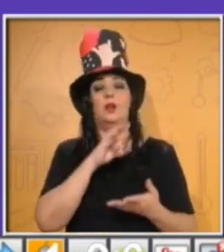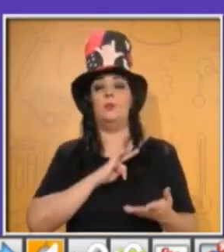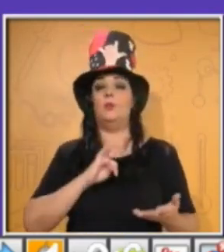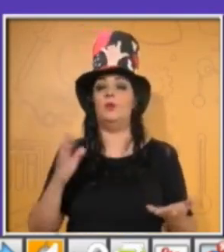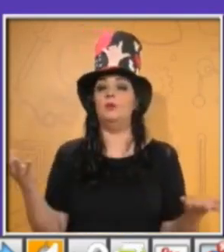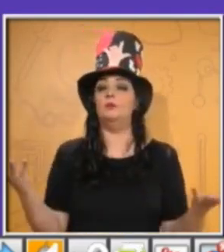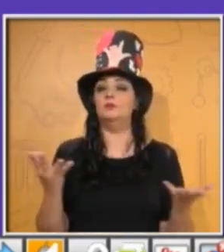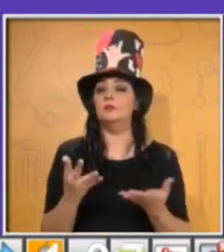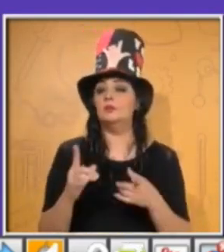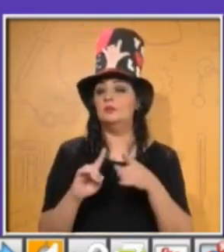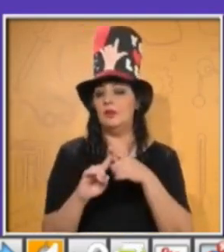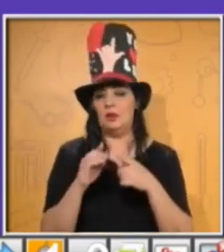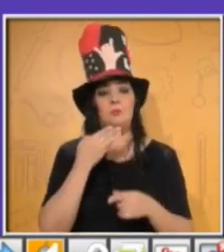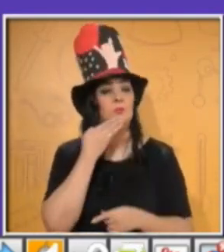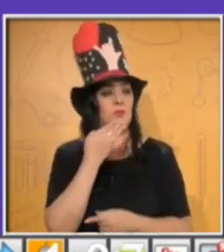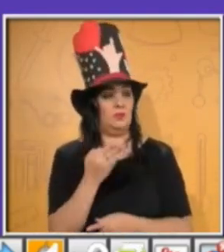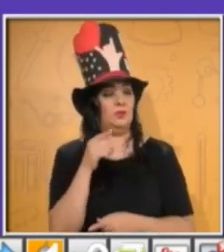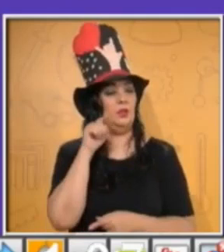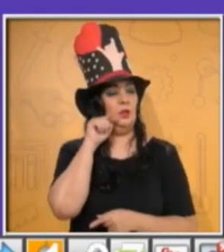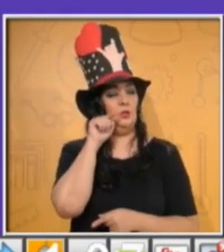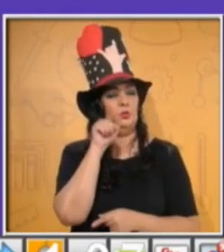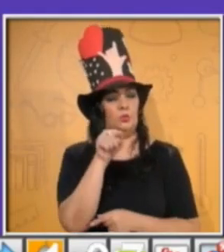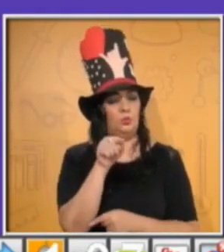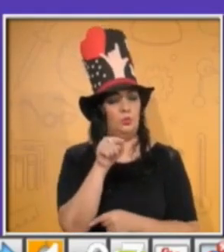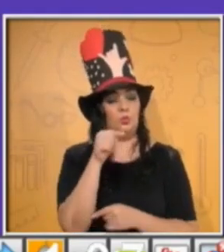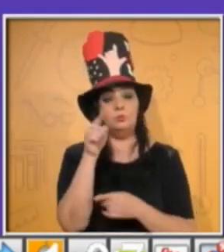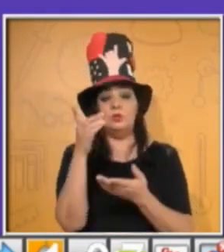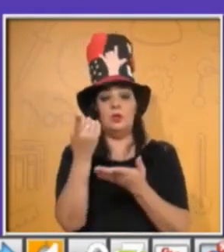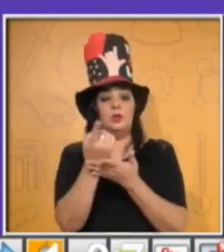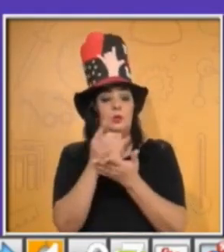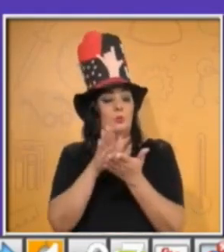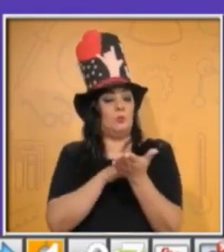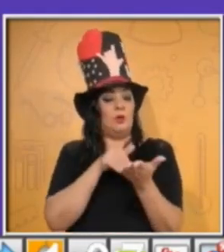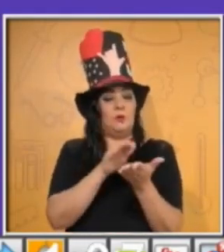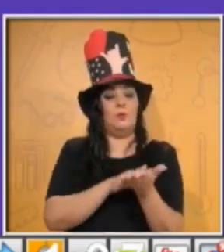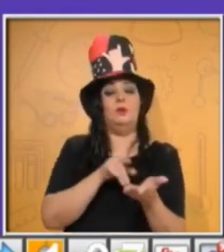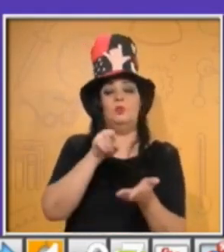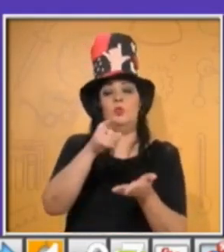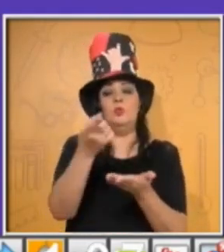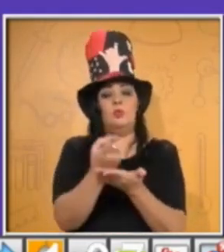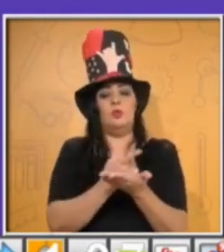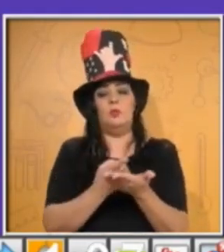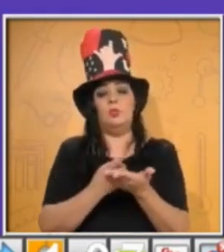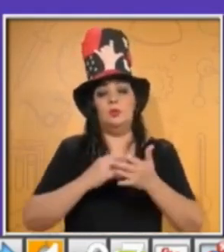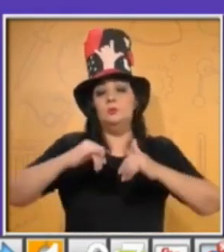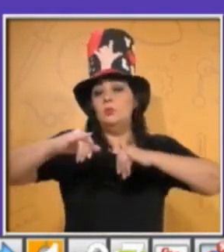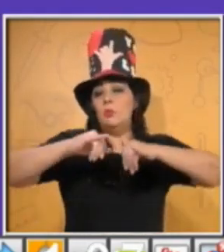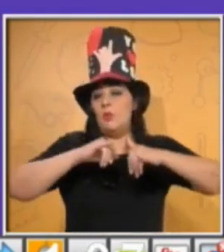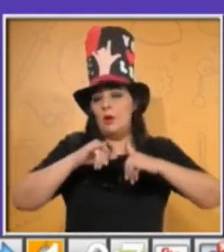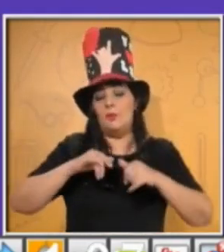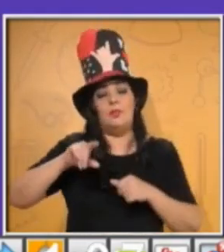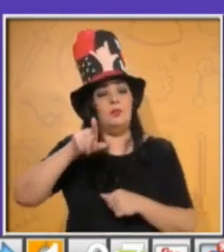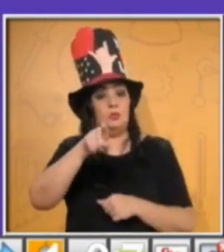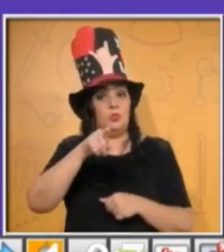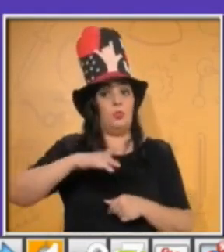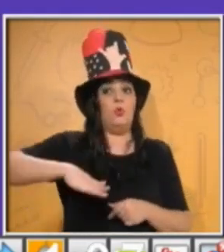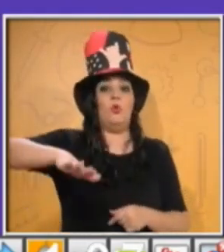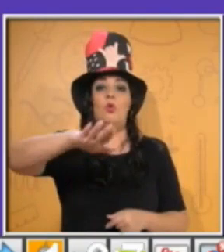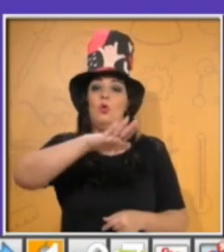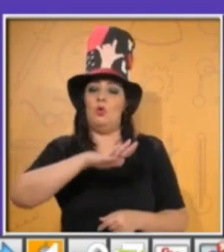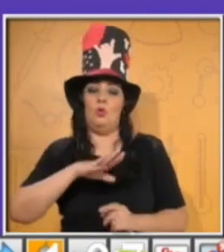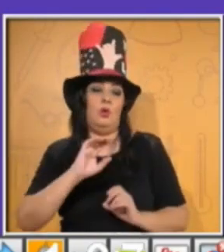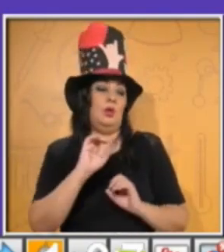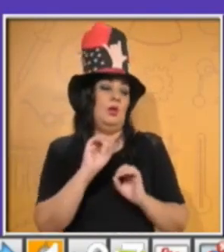correctamente sería lo siguiente: que ustedes en una hoja dibujaran el mapita de su colonia o